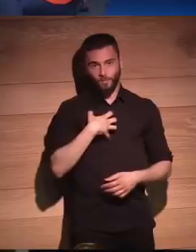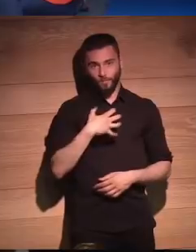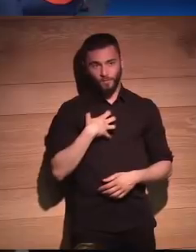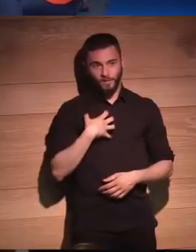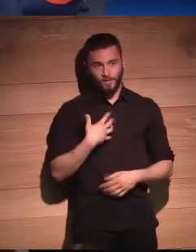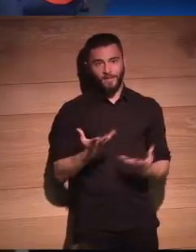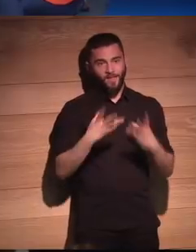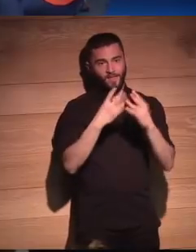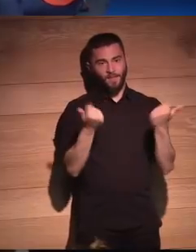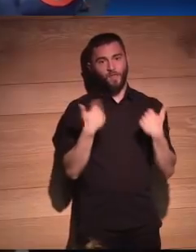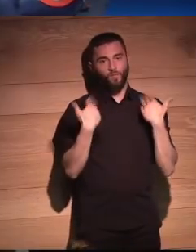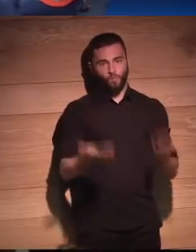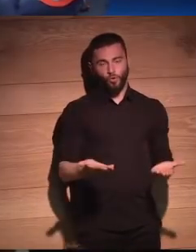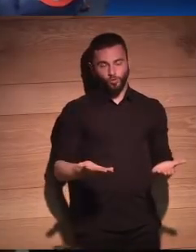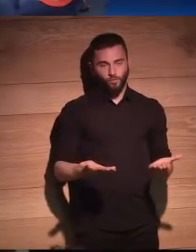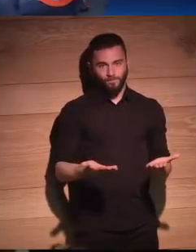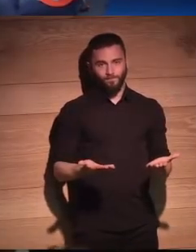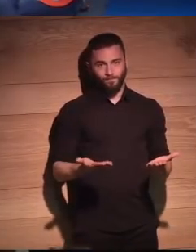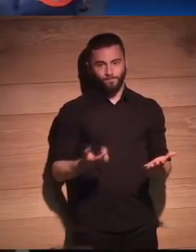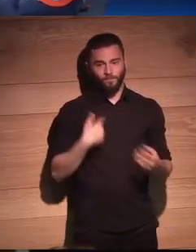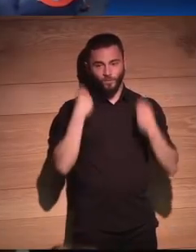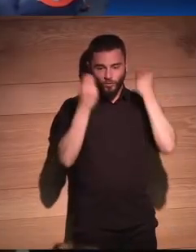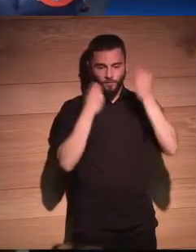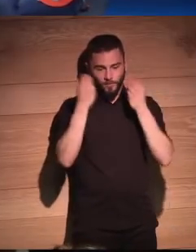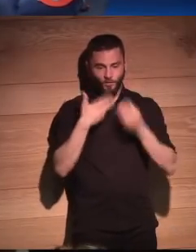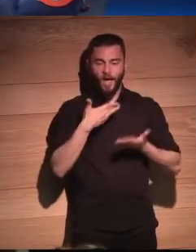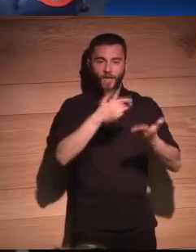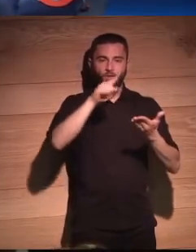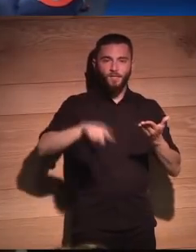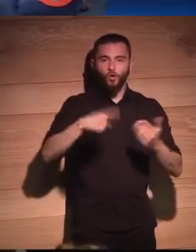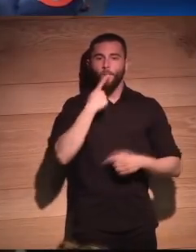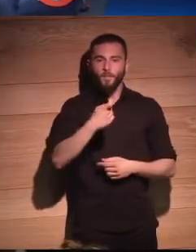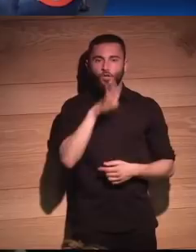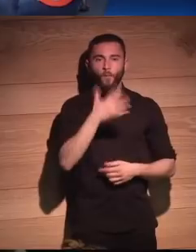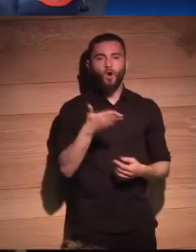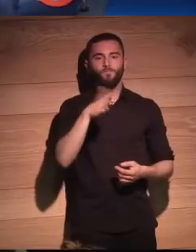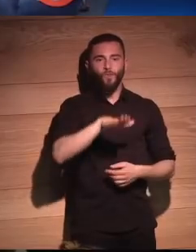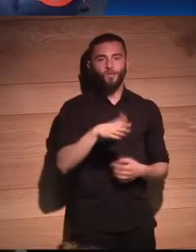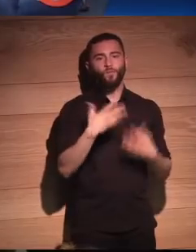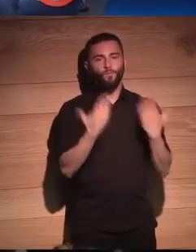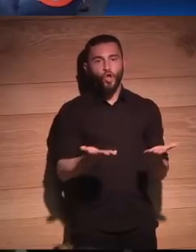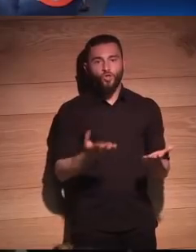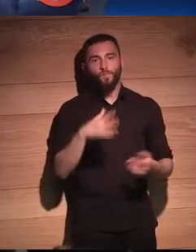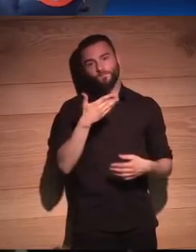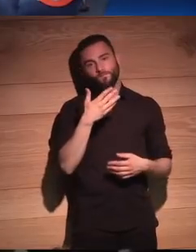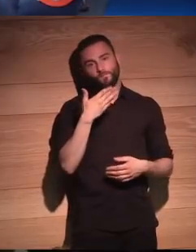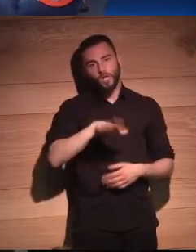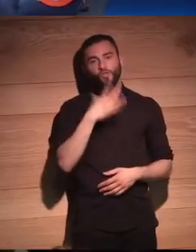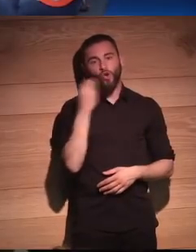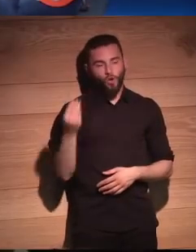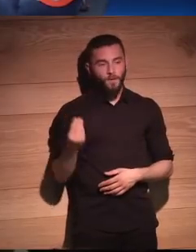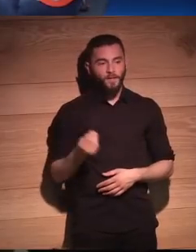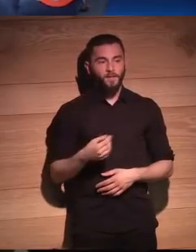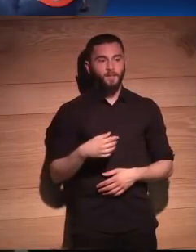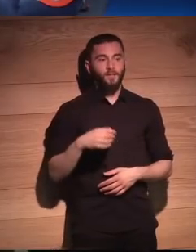desaparecido pronto. Sí. Yo me lo preguntaba también. Sí contribuye a ser un mito, precisamente por haber muerto joven. Yo creo que es como James Dean